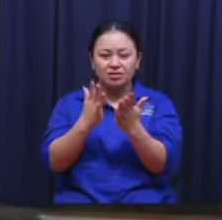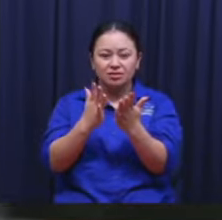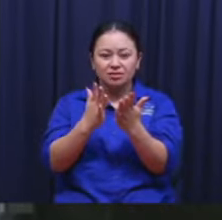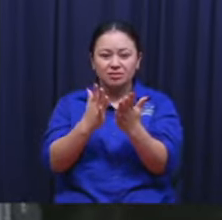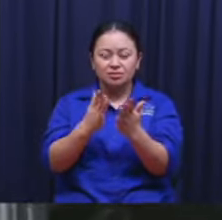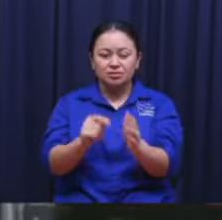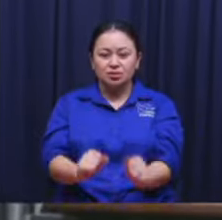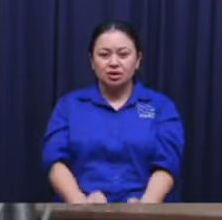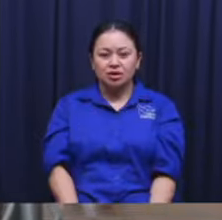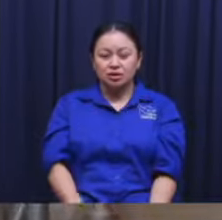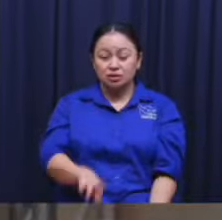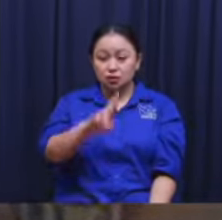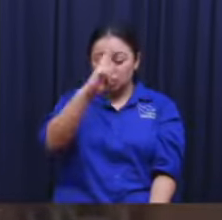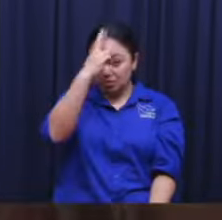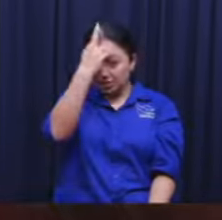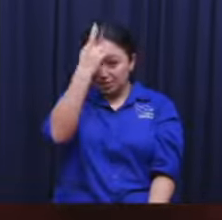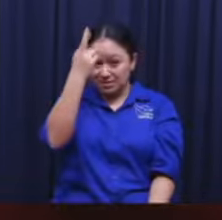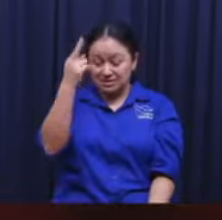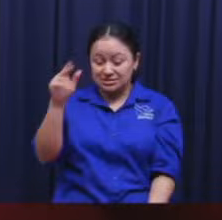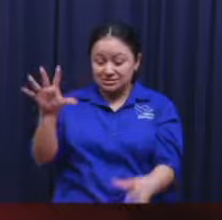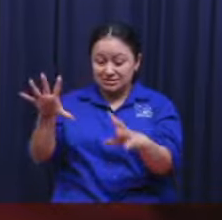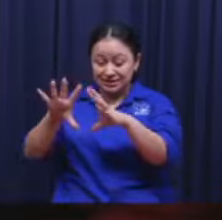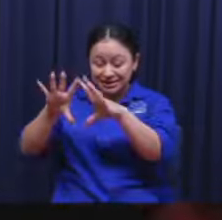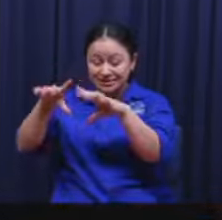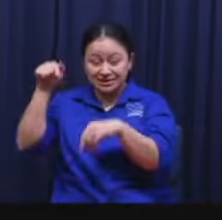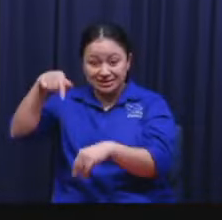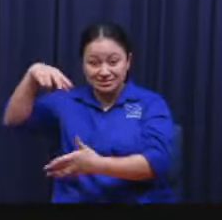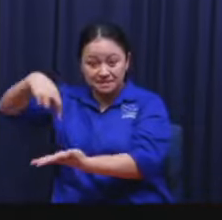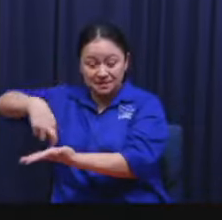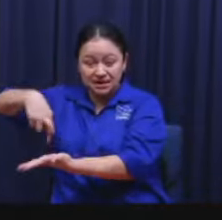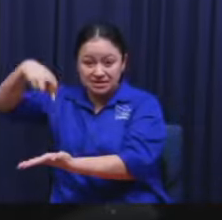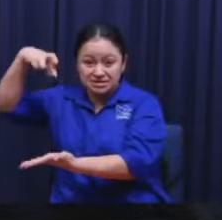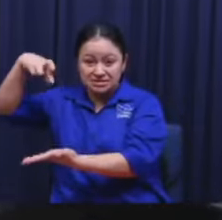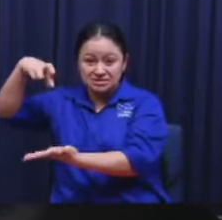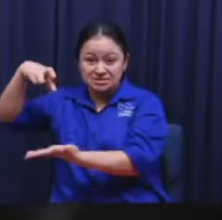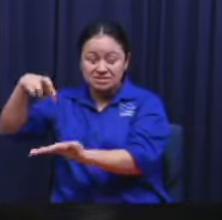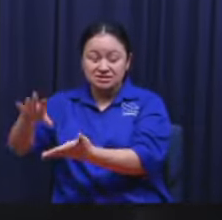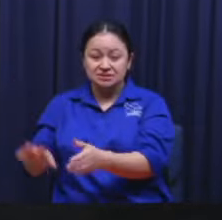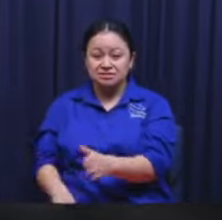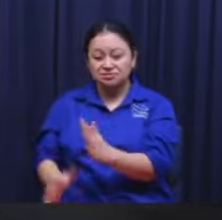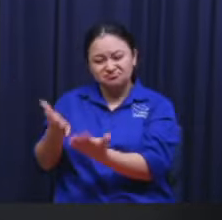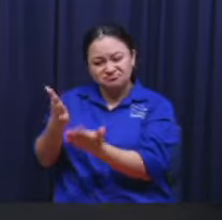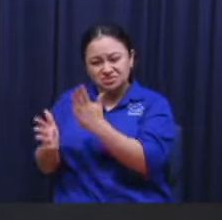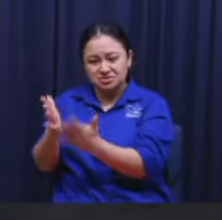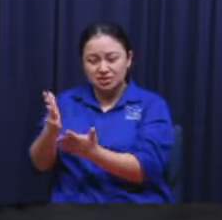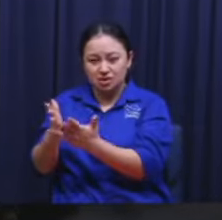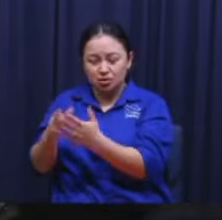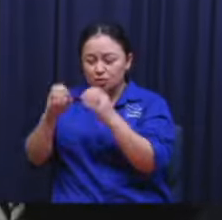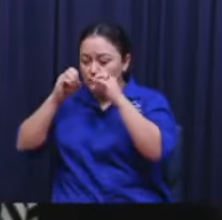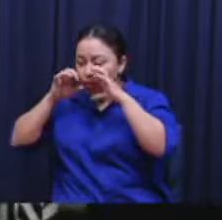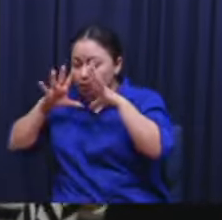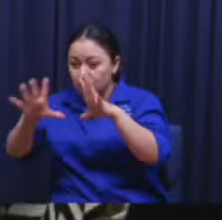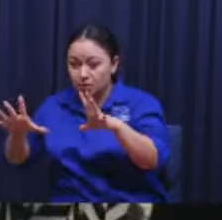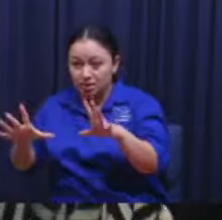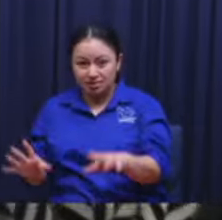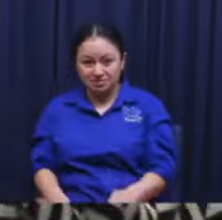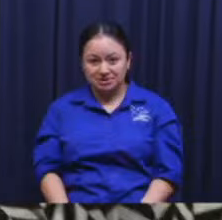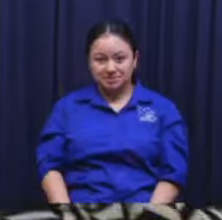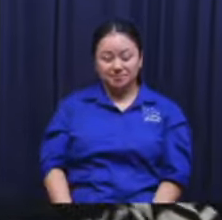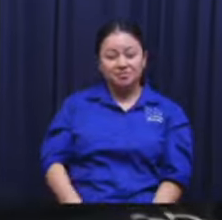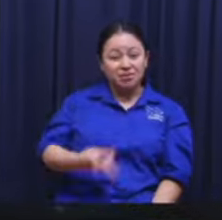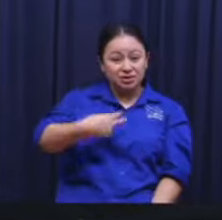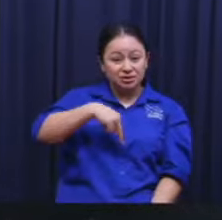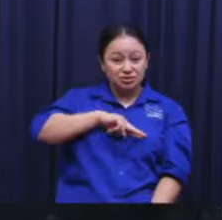oriente, pero no los asociamos con el dragón. Y es con lo que ellos se asocian a sí mismos. Entonces el tiempo para nosotros es muy